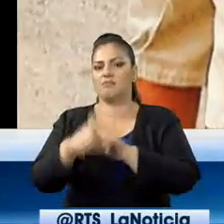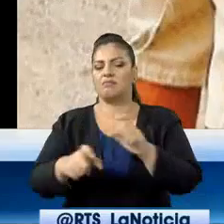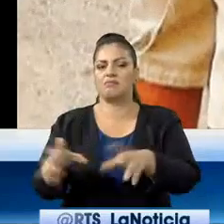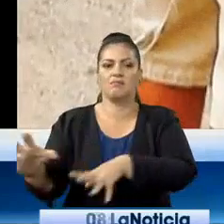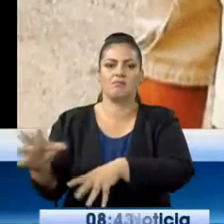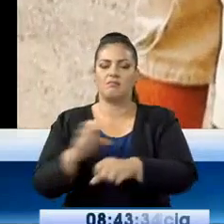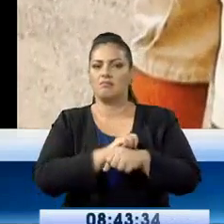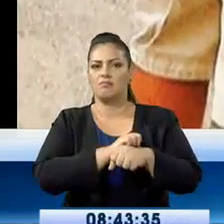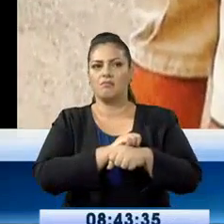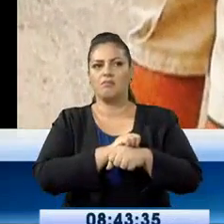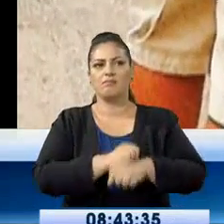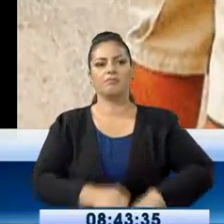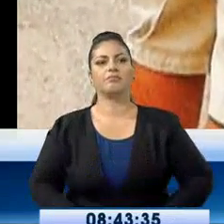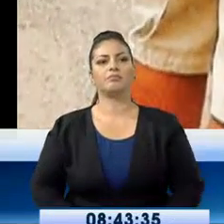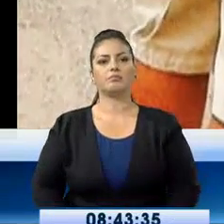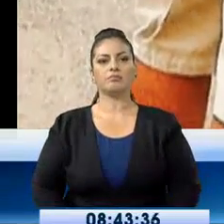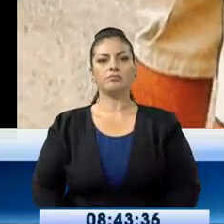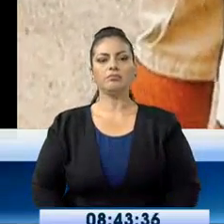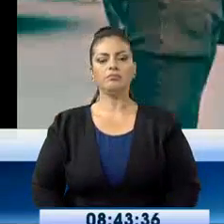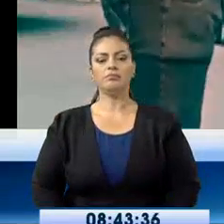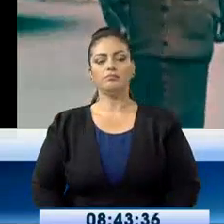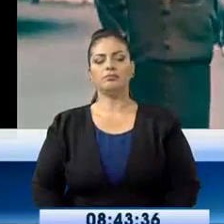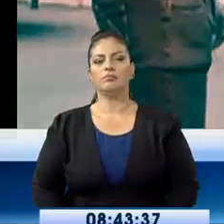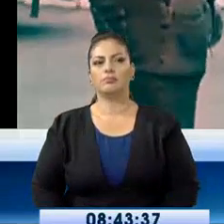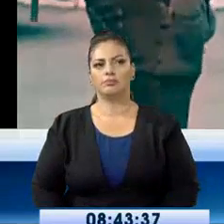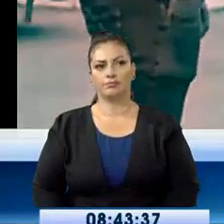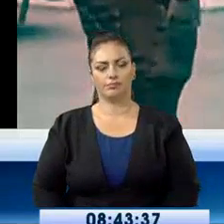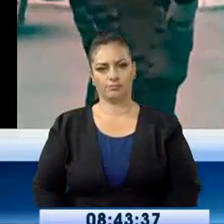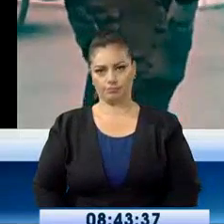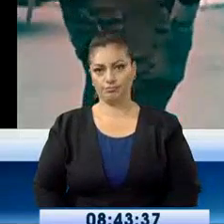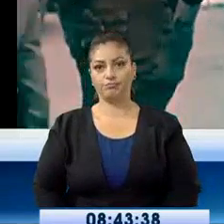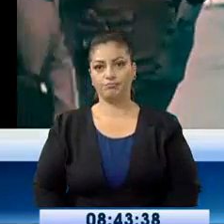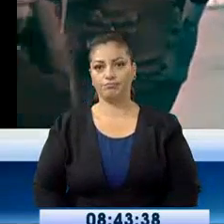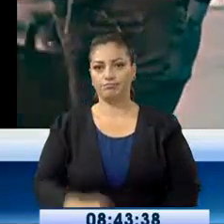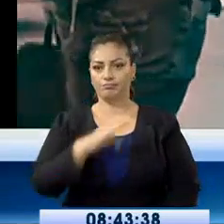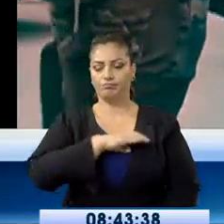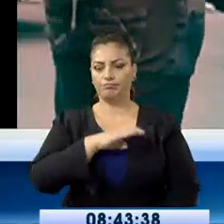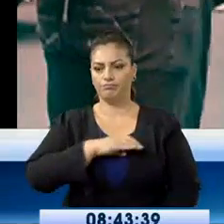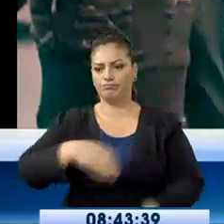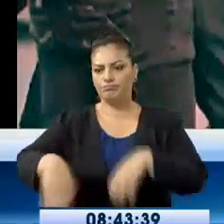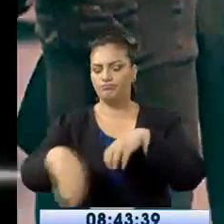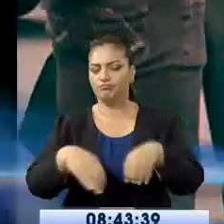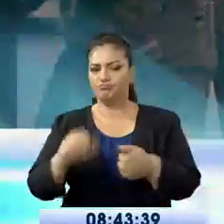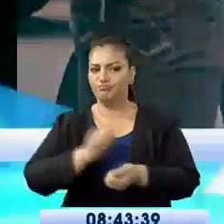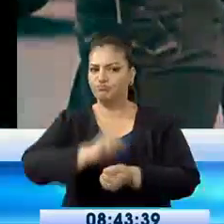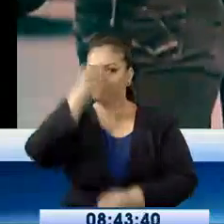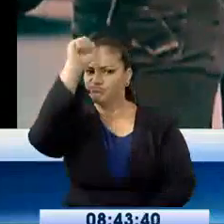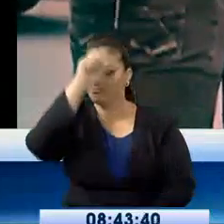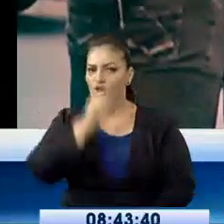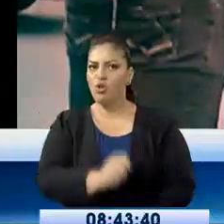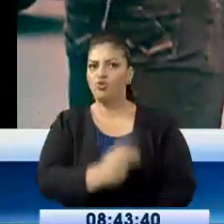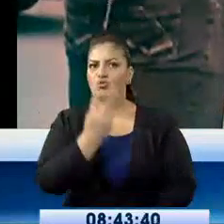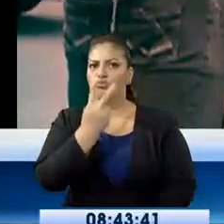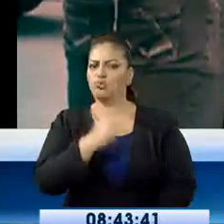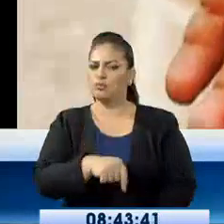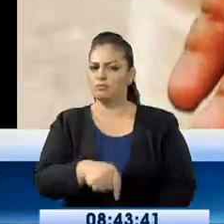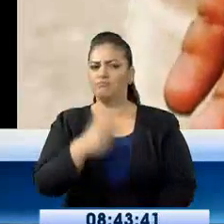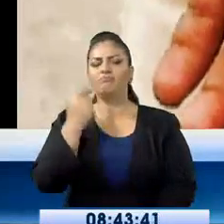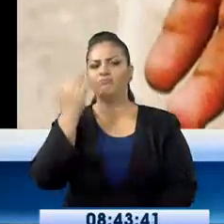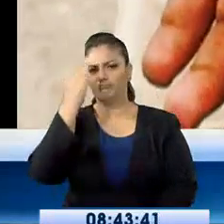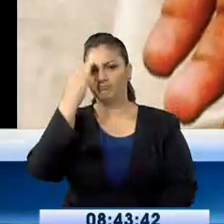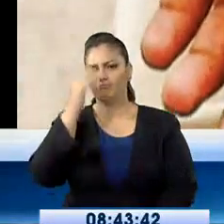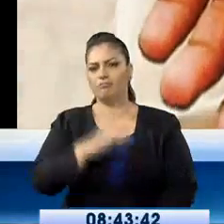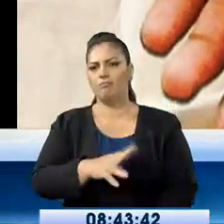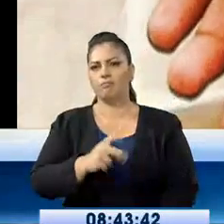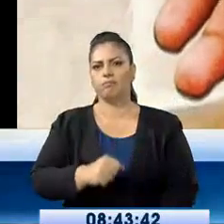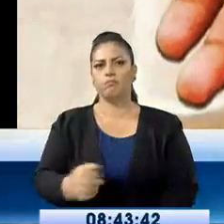2 de ellas, está plenamente comprobada según el trabajo policial puesto a disposición de las autoridades competentes. Algunos